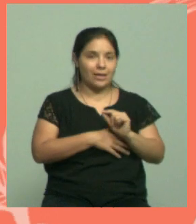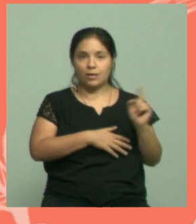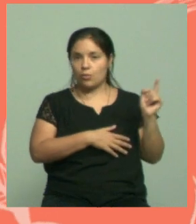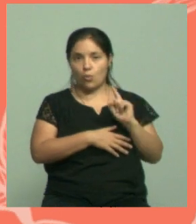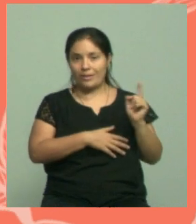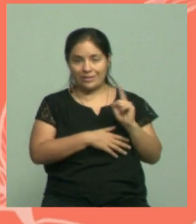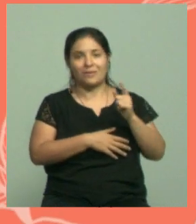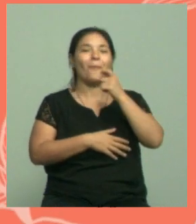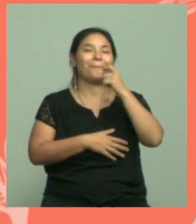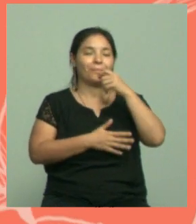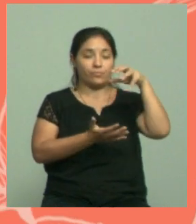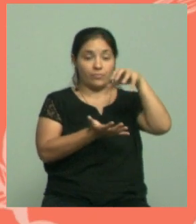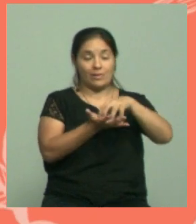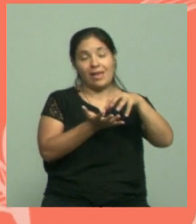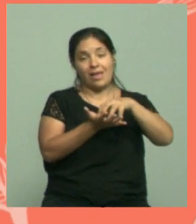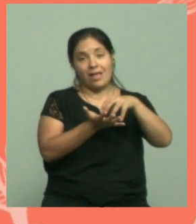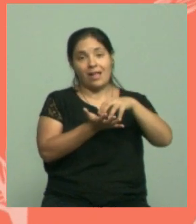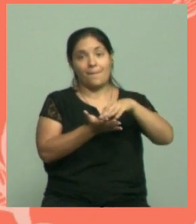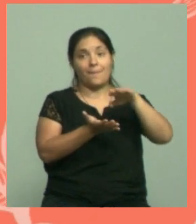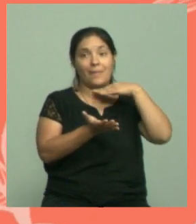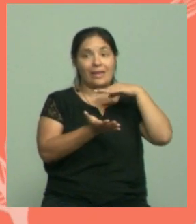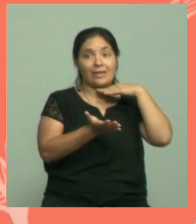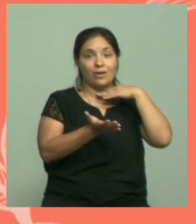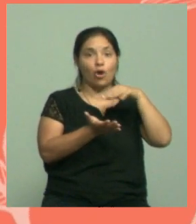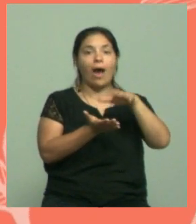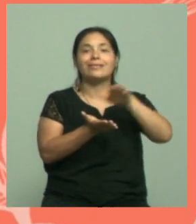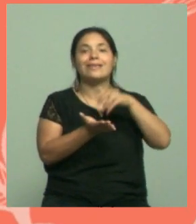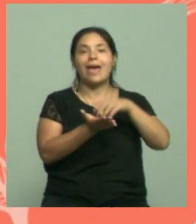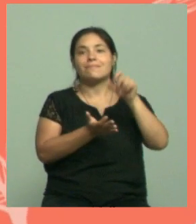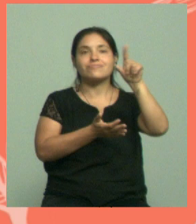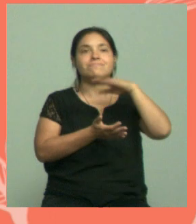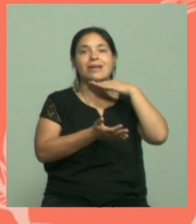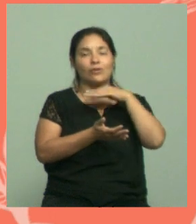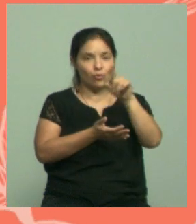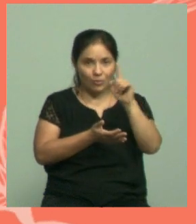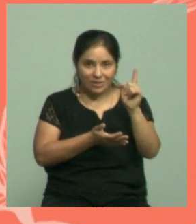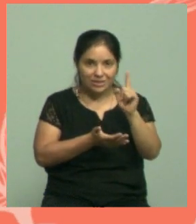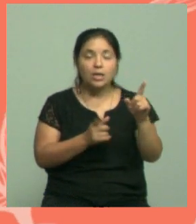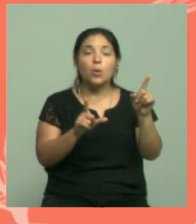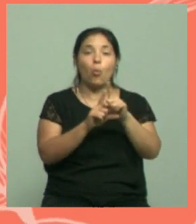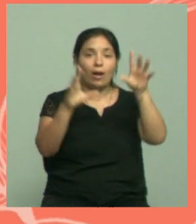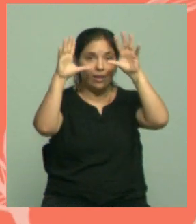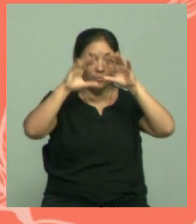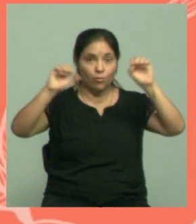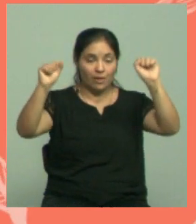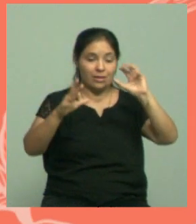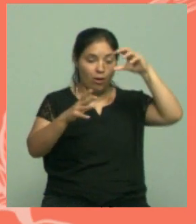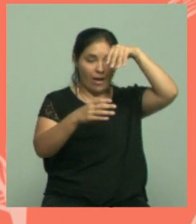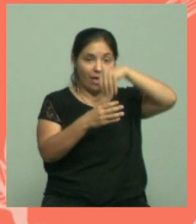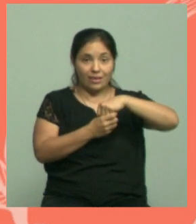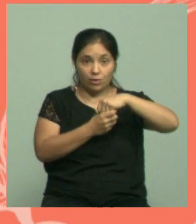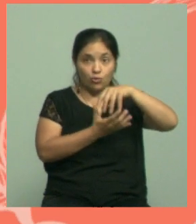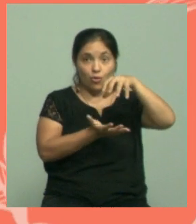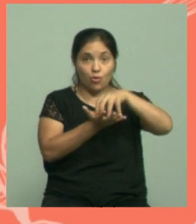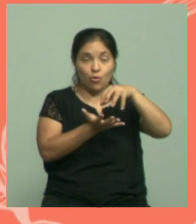representan, se las reviste de ello en el sentido de garantizar de que los diplomáticos que estén dentro de esa propiedad,